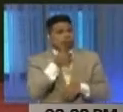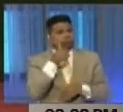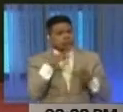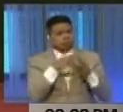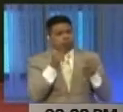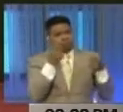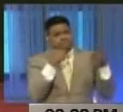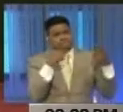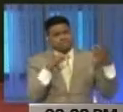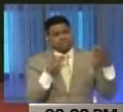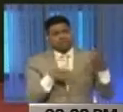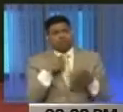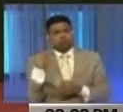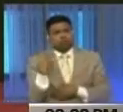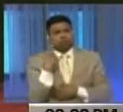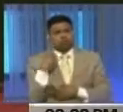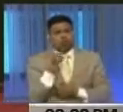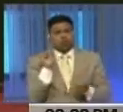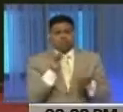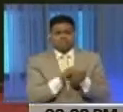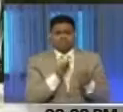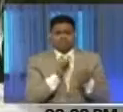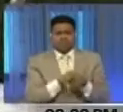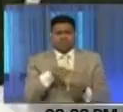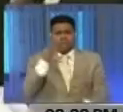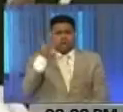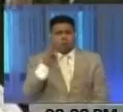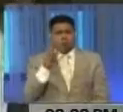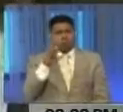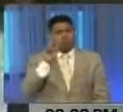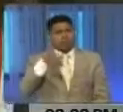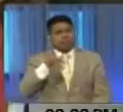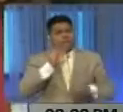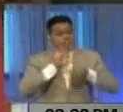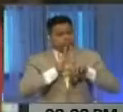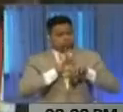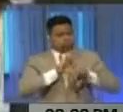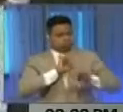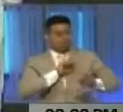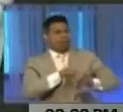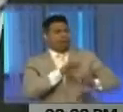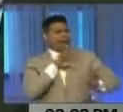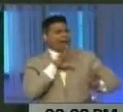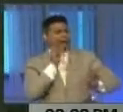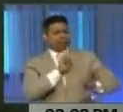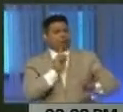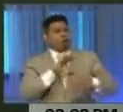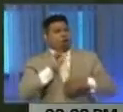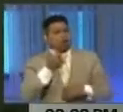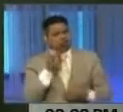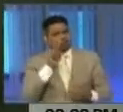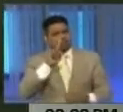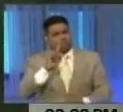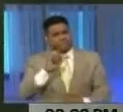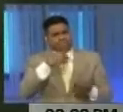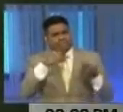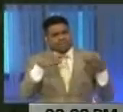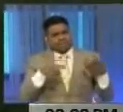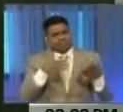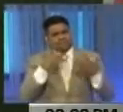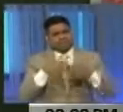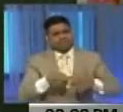solo se trata de minerales como el oro y el diamante, sino que Venezuela cuenta con otros importantes minerales de alto valor industrial. Firma de carta